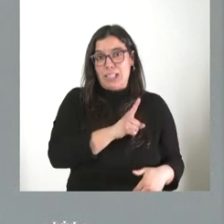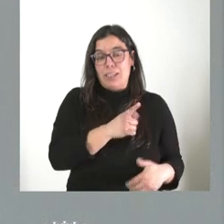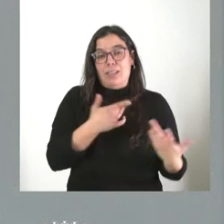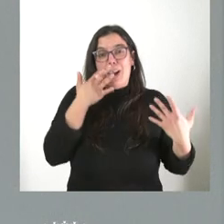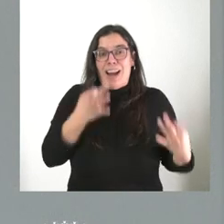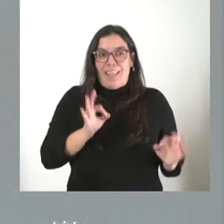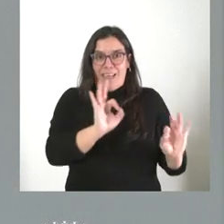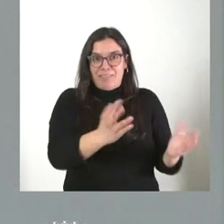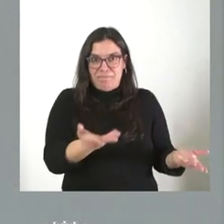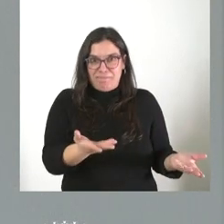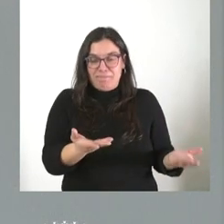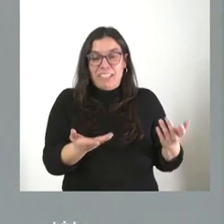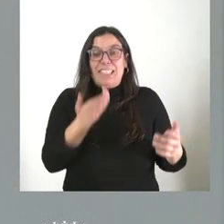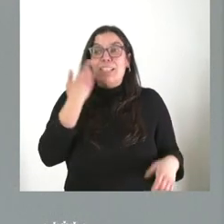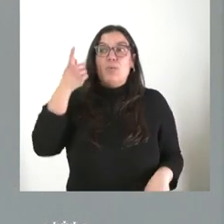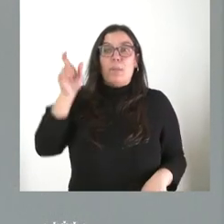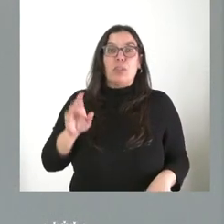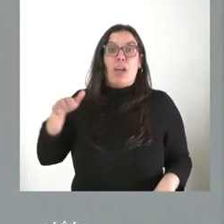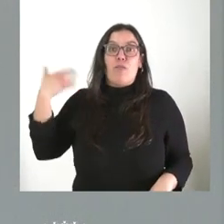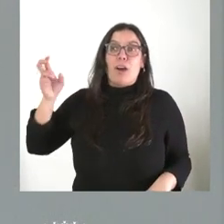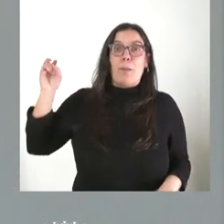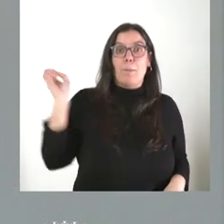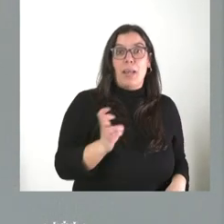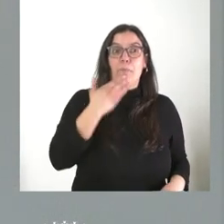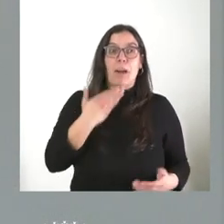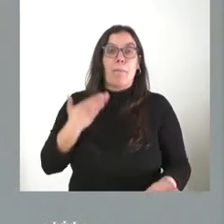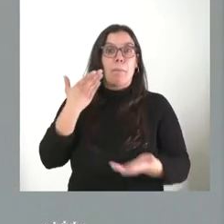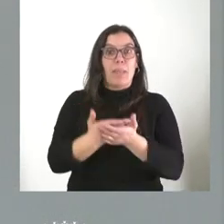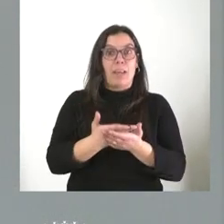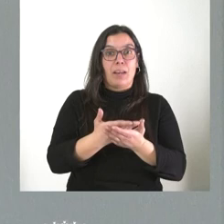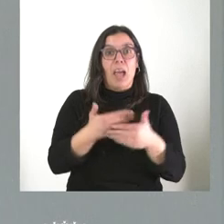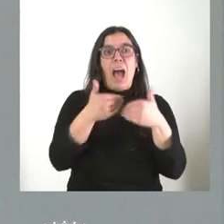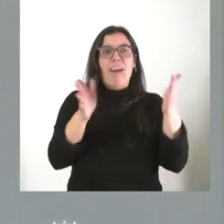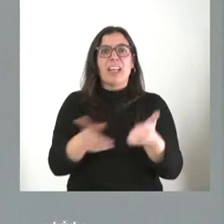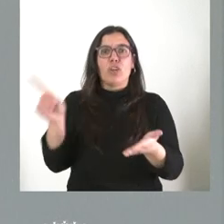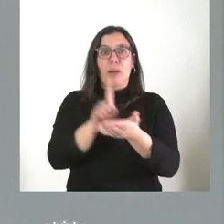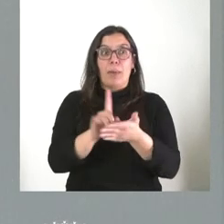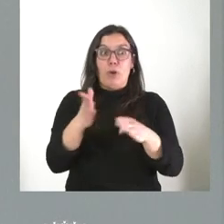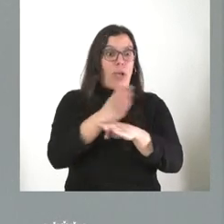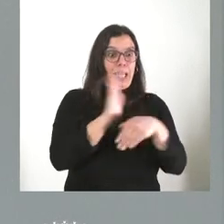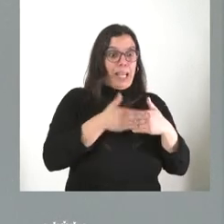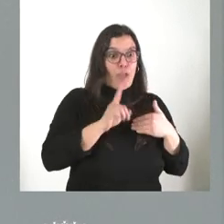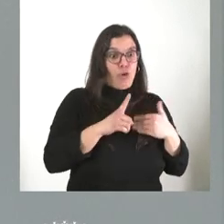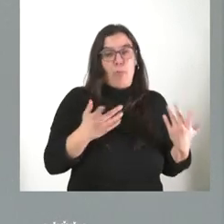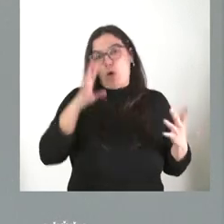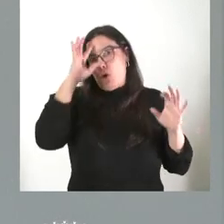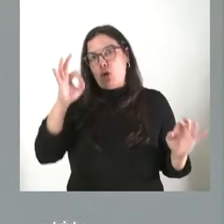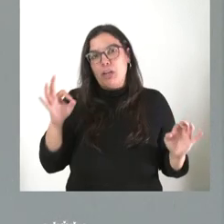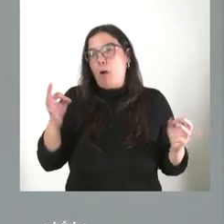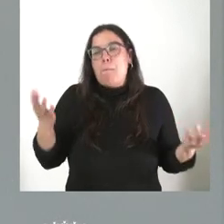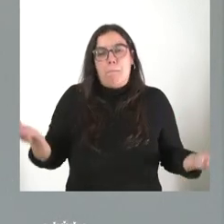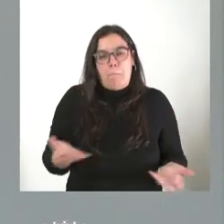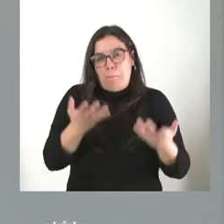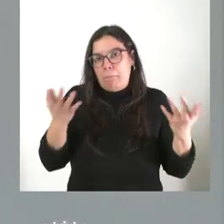es una realidad y cuando alguien viene a pedir un imposible que es que se reabra lo que nos ha cerrado pues lógicamente a partir de ahí